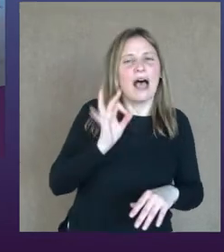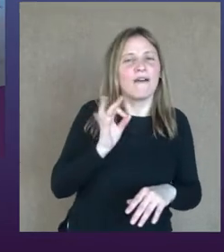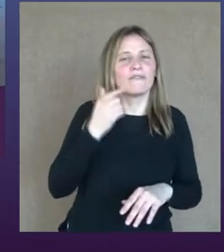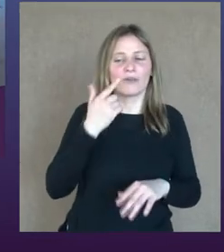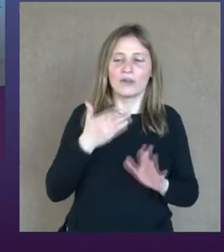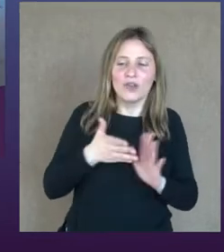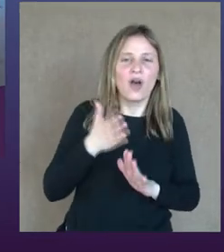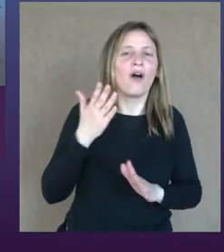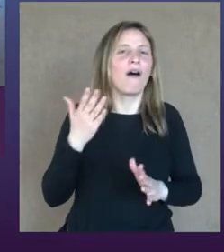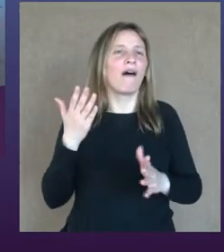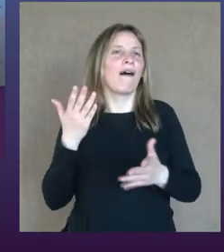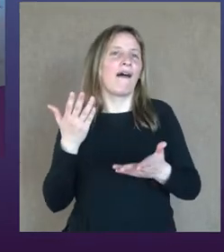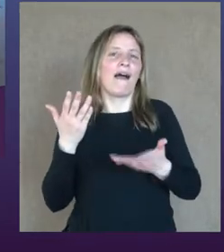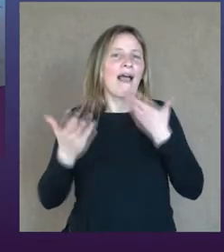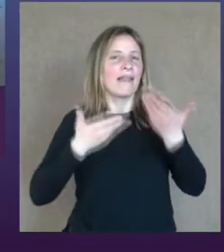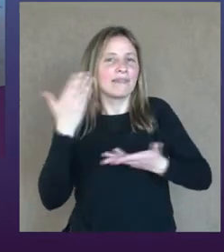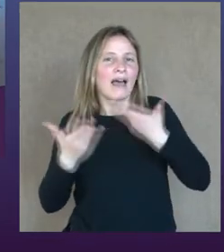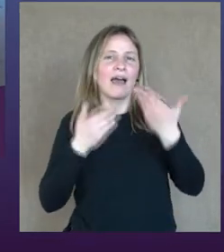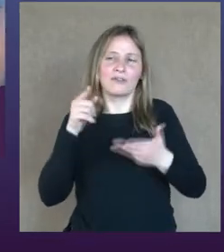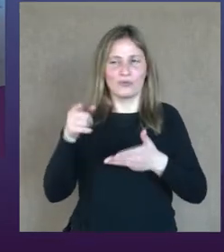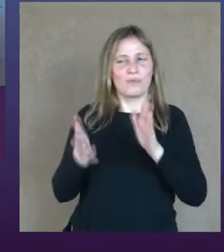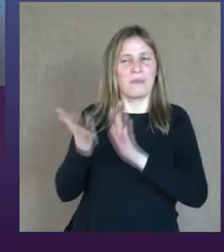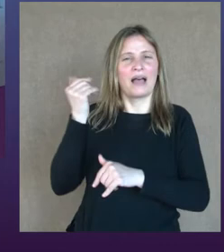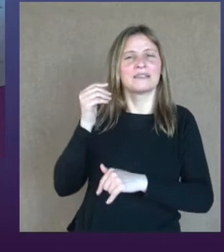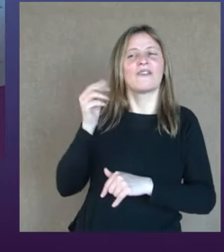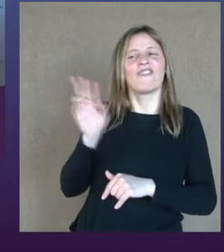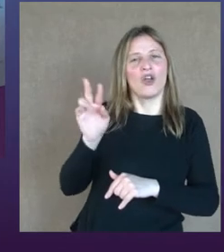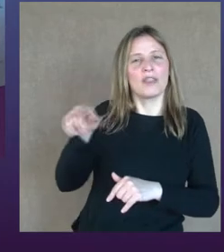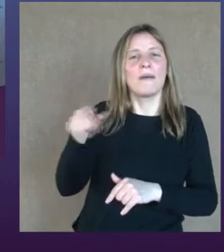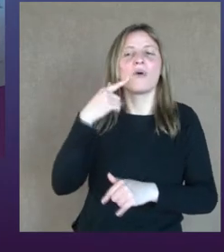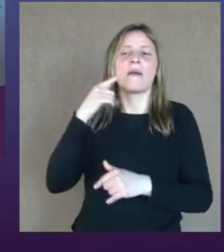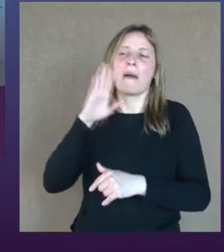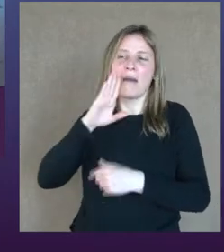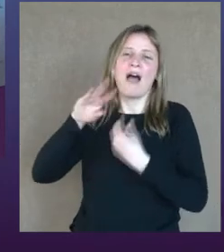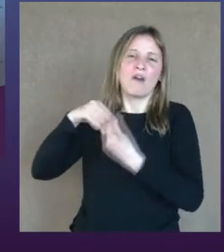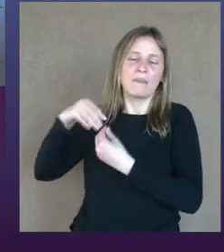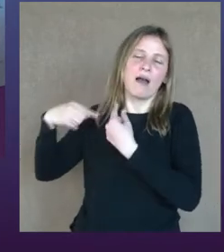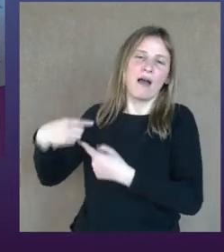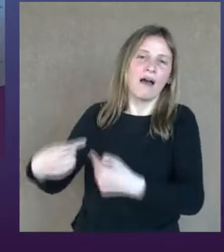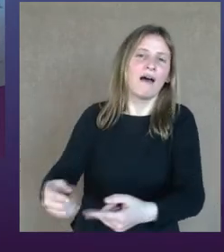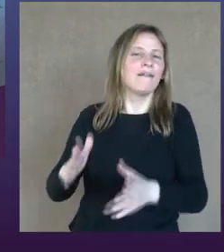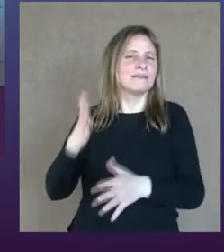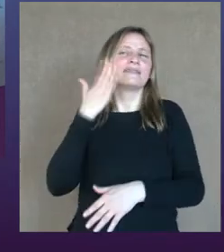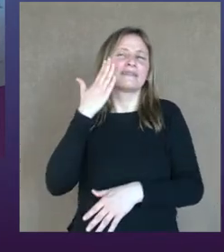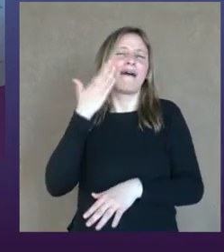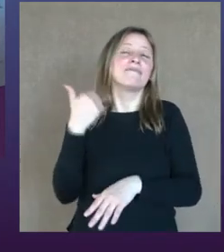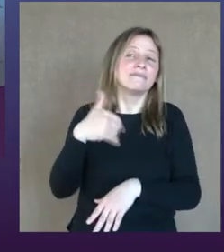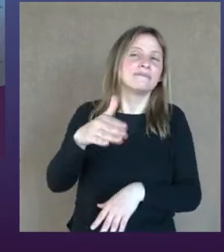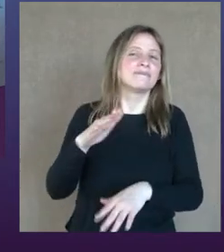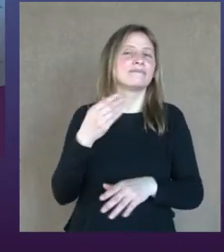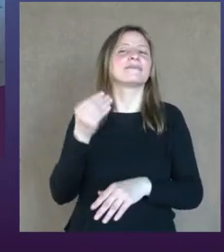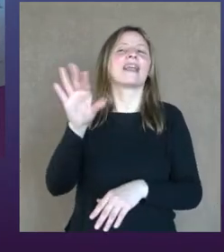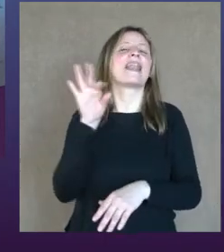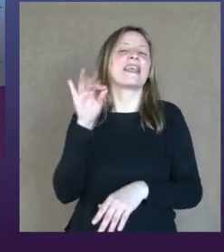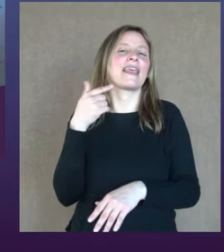sabe cuando se enfrenta a esta profesión, tal vez Verónica tú un poco más porque tenías como todos los registros familiares, pero uno sabe realmente a lo que se enfrenta